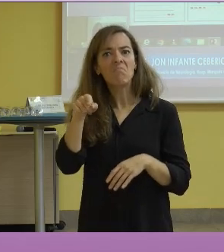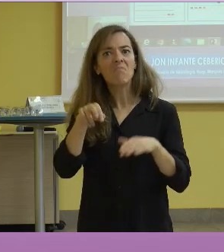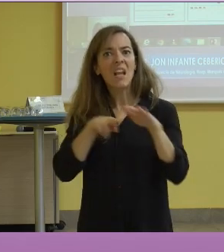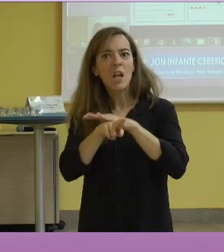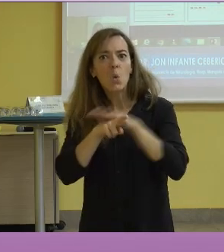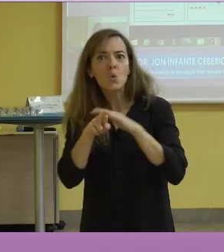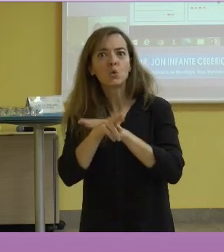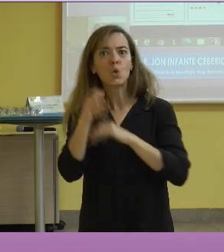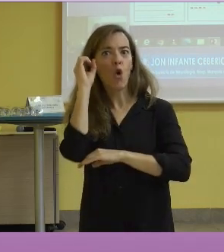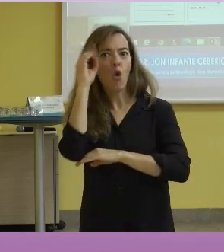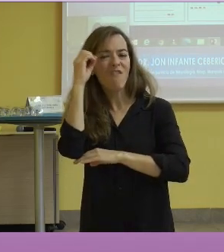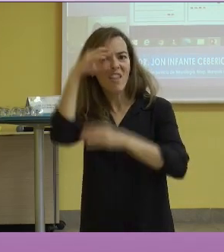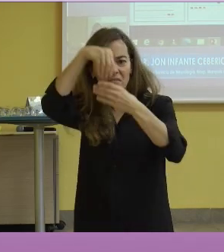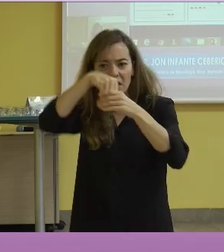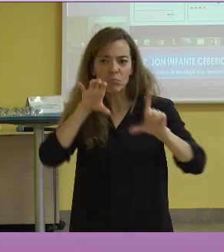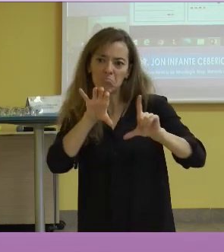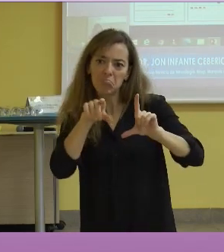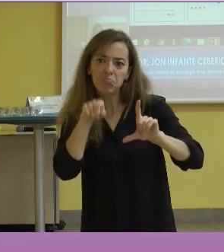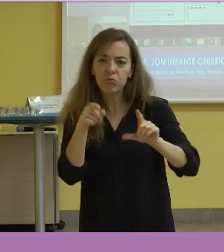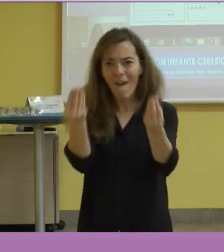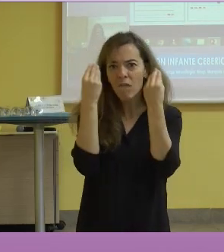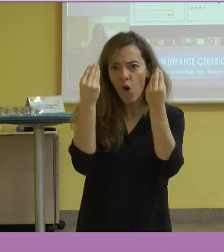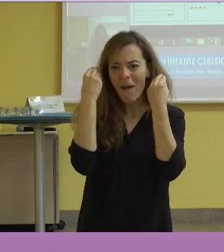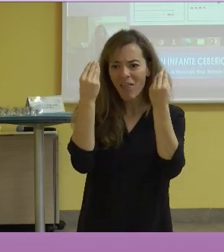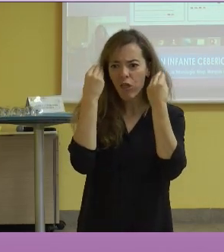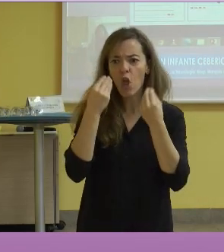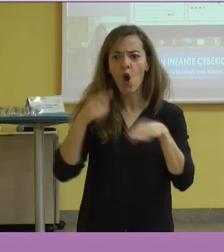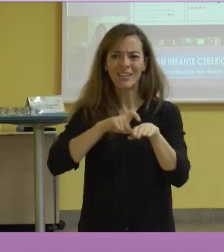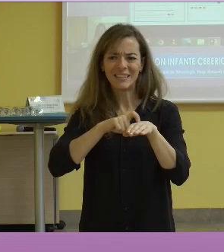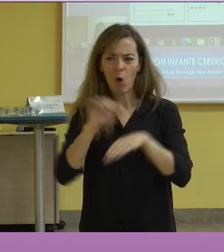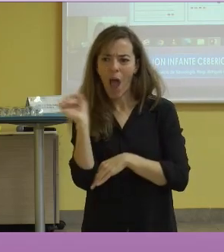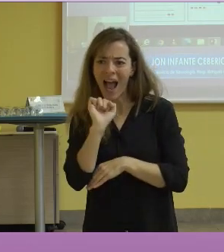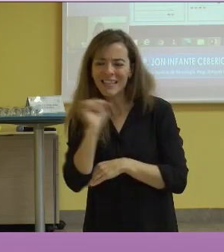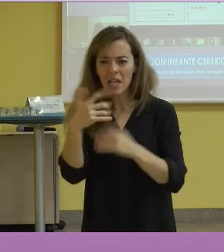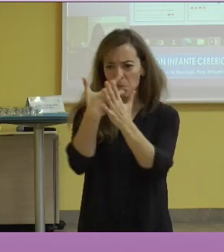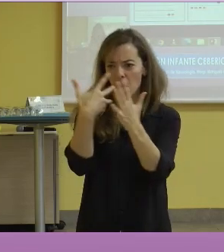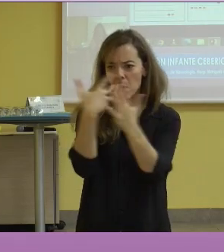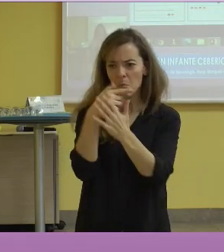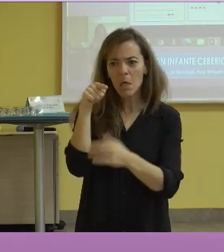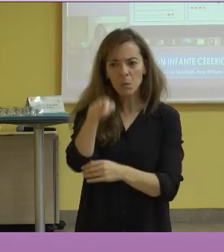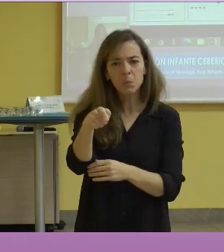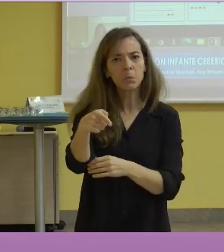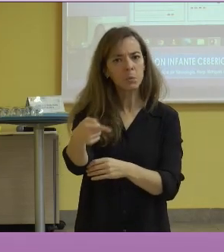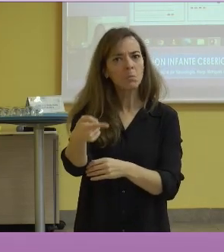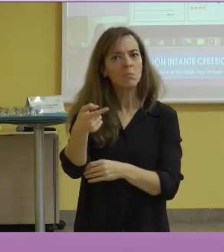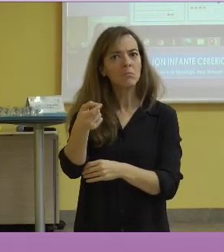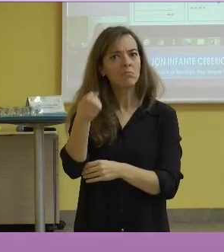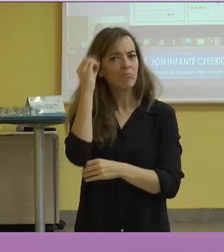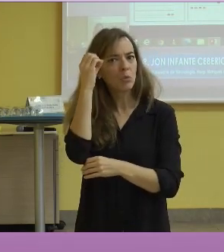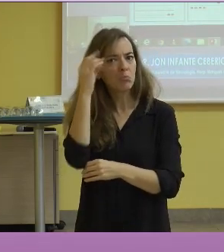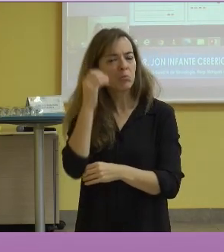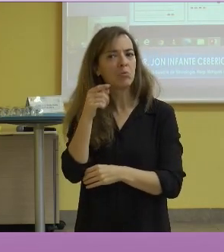webinars formativos sobre distintos tipos de las ataxias impartidos por expertos, ¿no?, en los diferentes